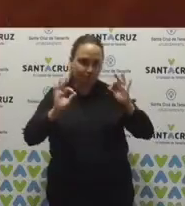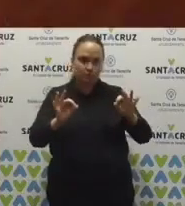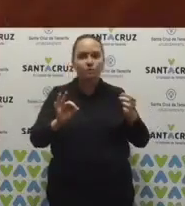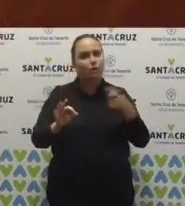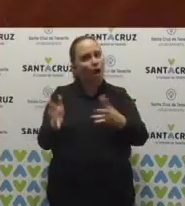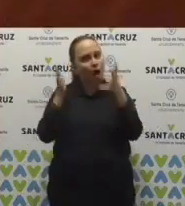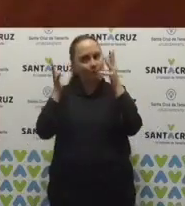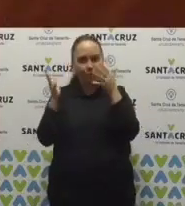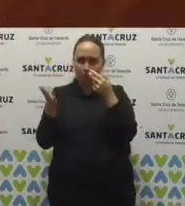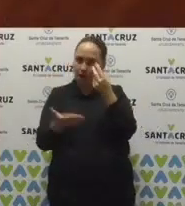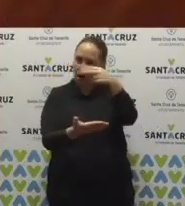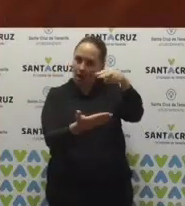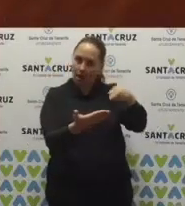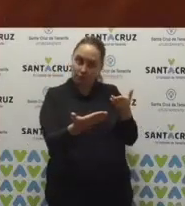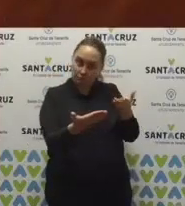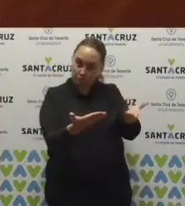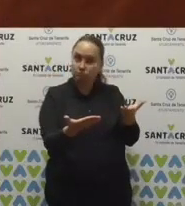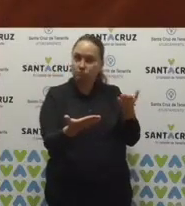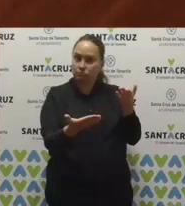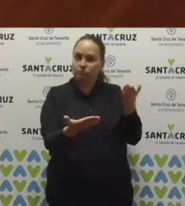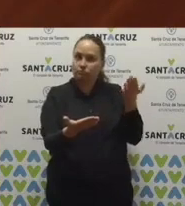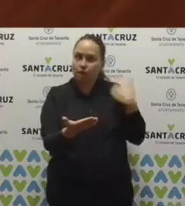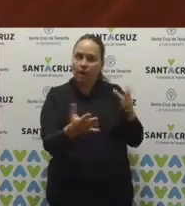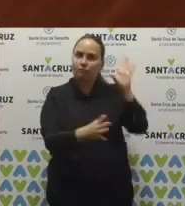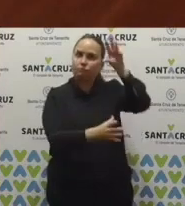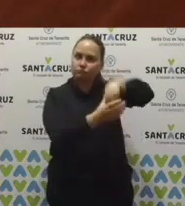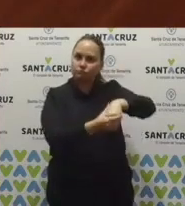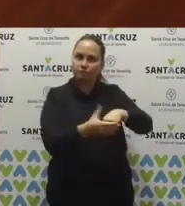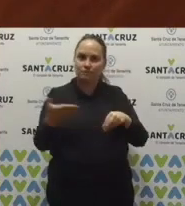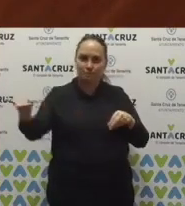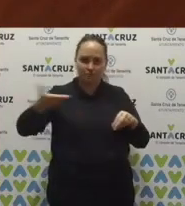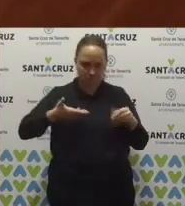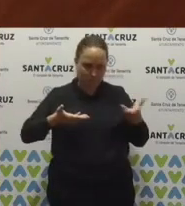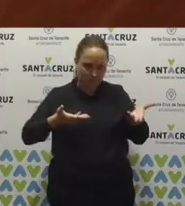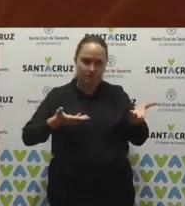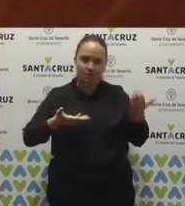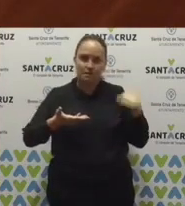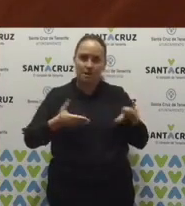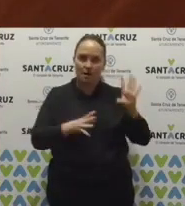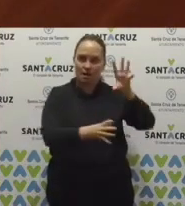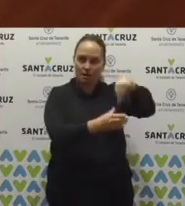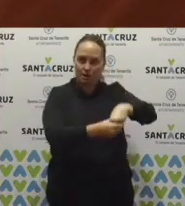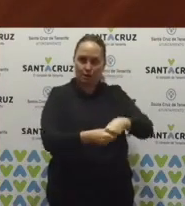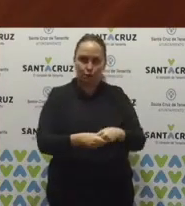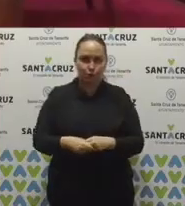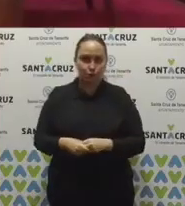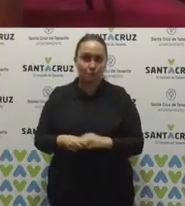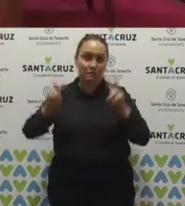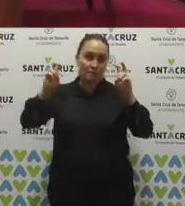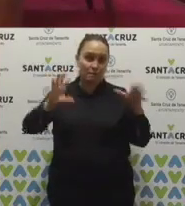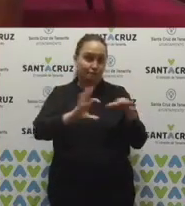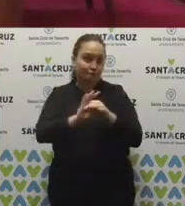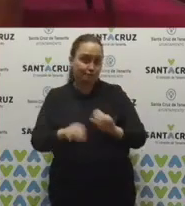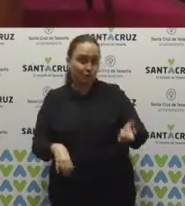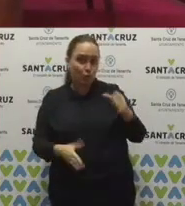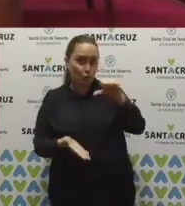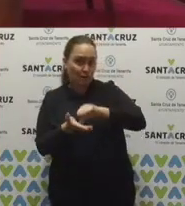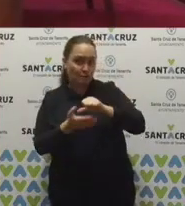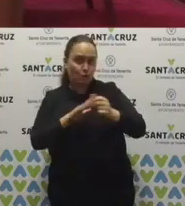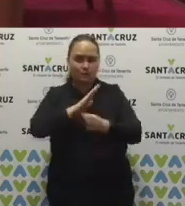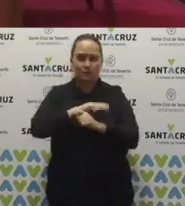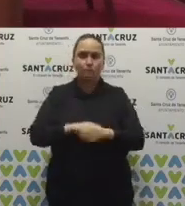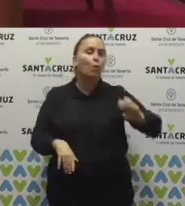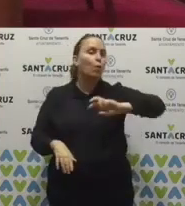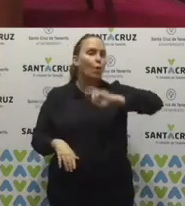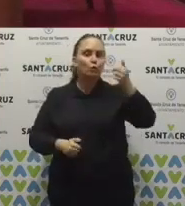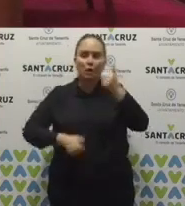está reconocida he recogido ampliamente lo que se plantea con este urbanismo táctico la licitación pública licitación